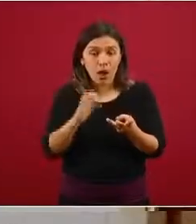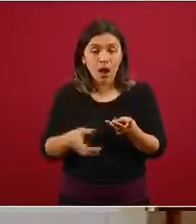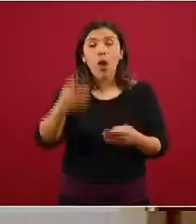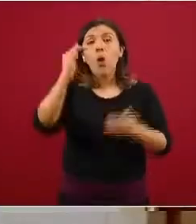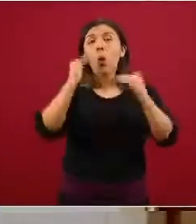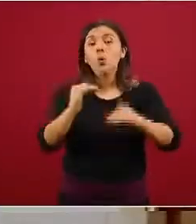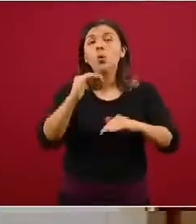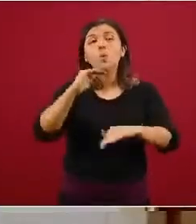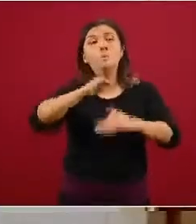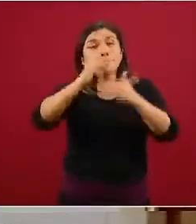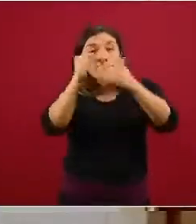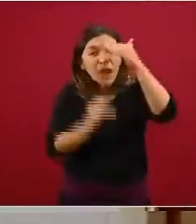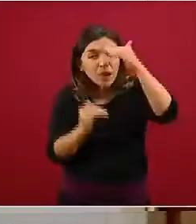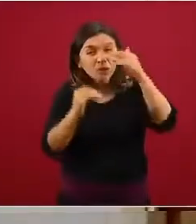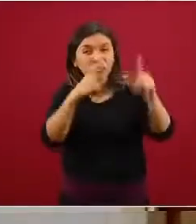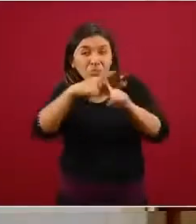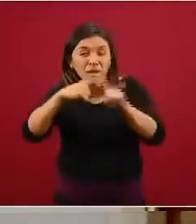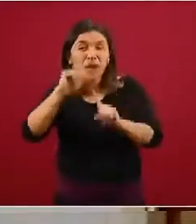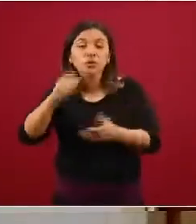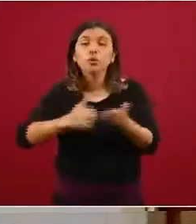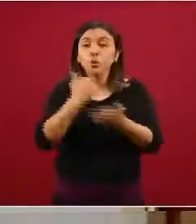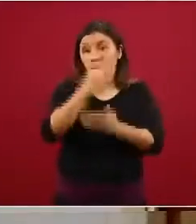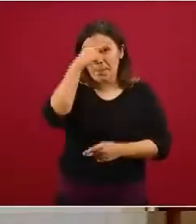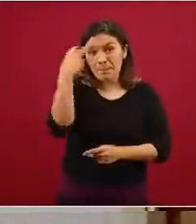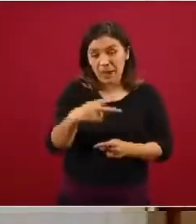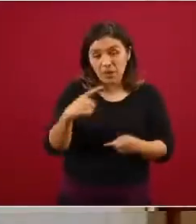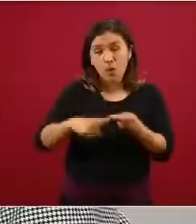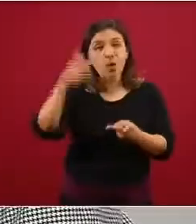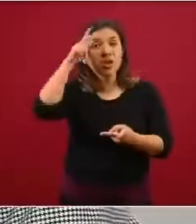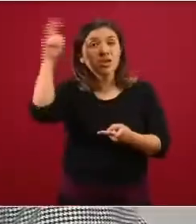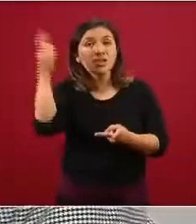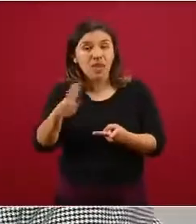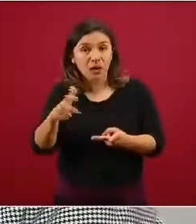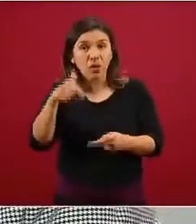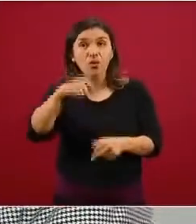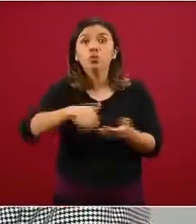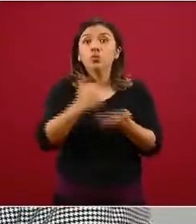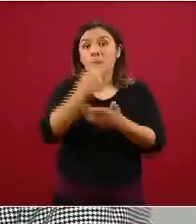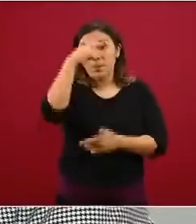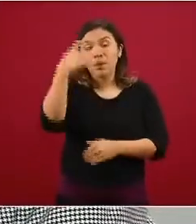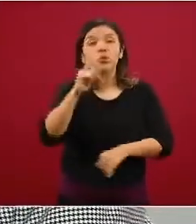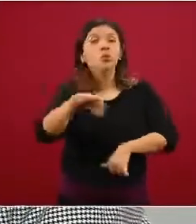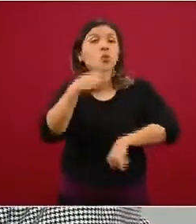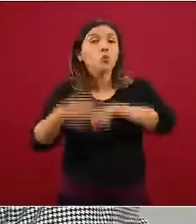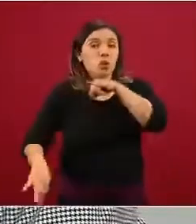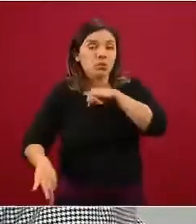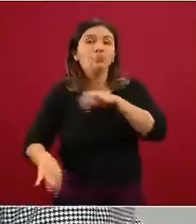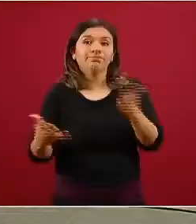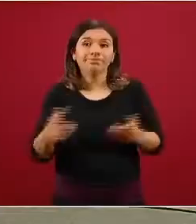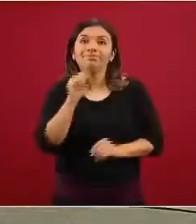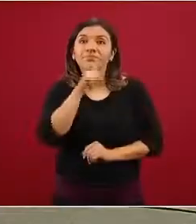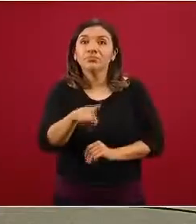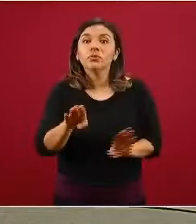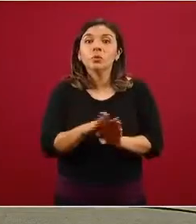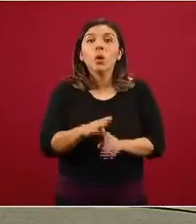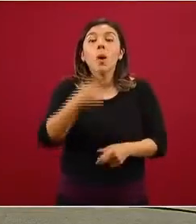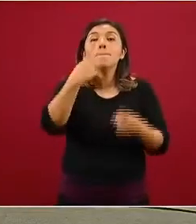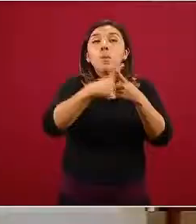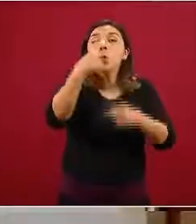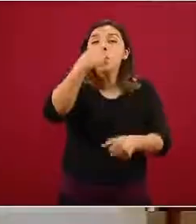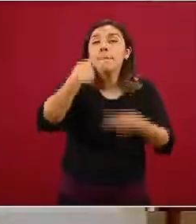que consumimos por abajo de la media somos la Ciudad de México e Hidalgo, la Ciudad de México siendo la última. Finalmente, consumo